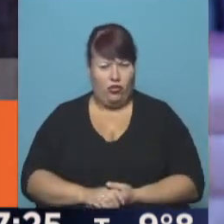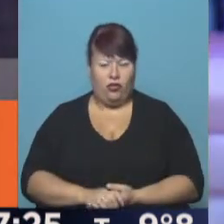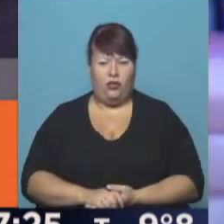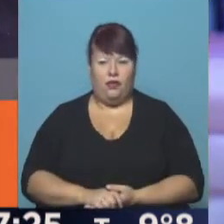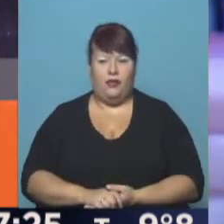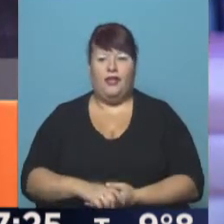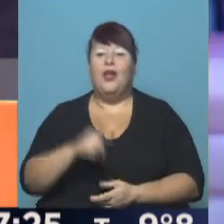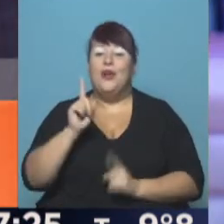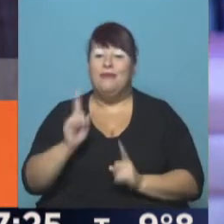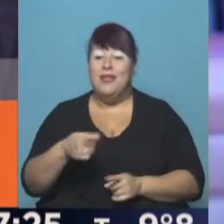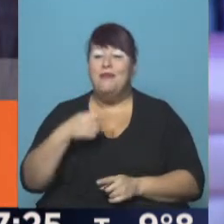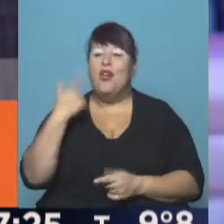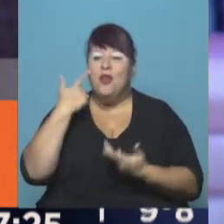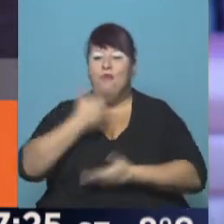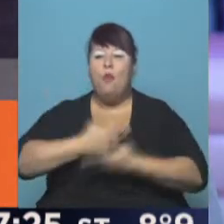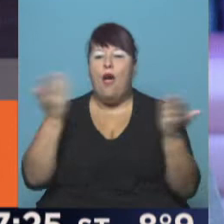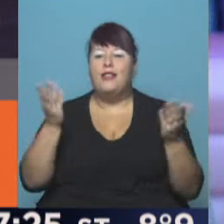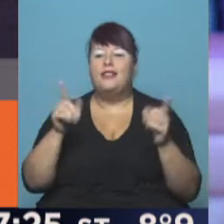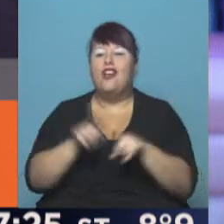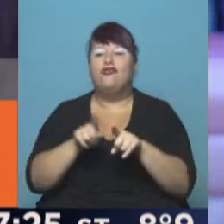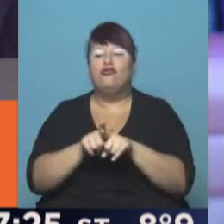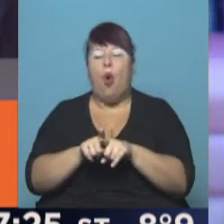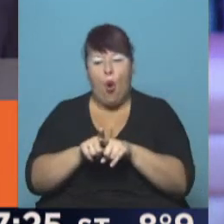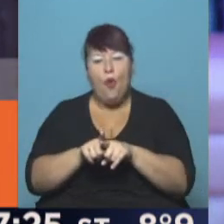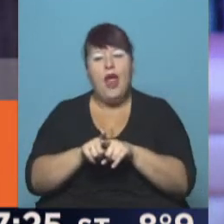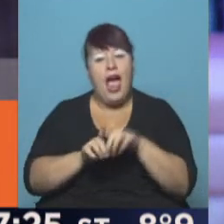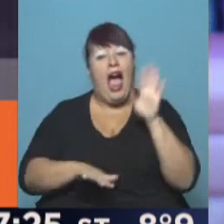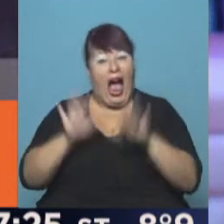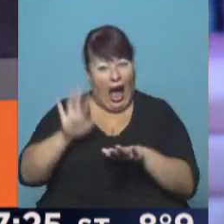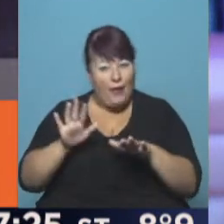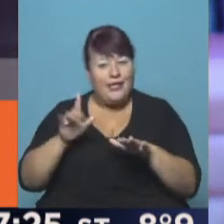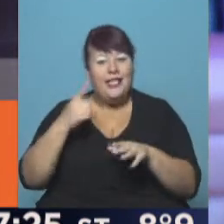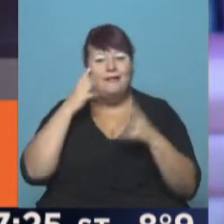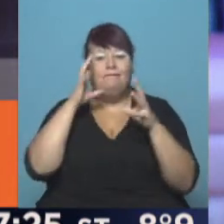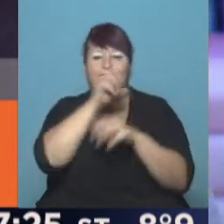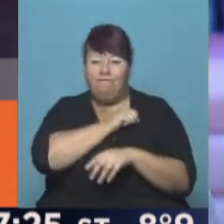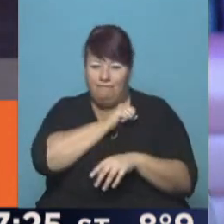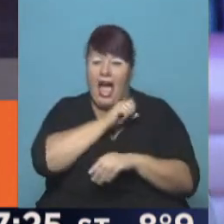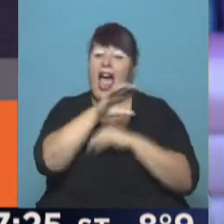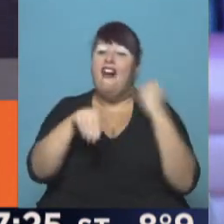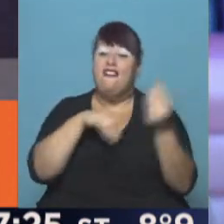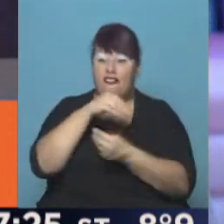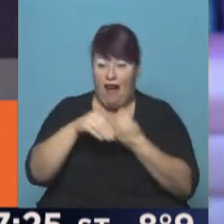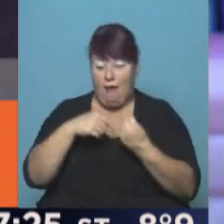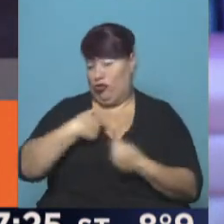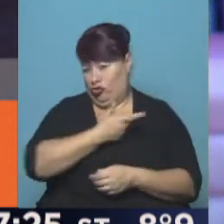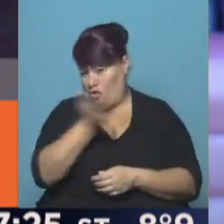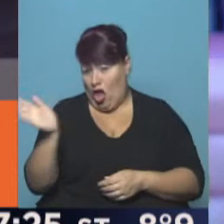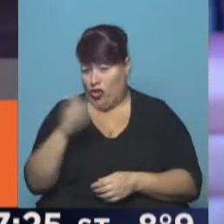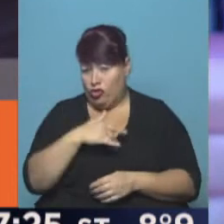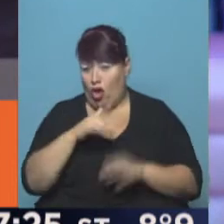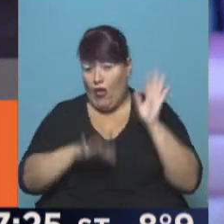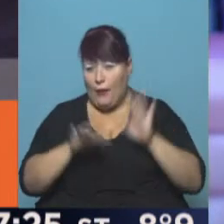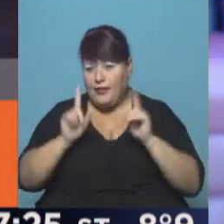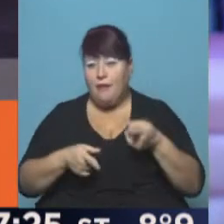intenta justamente echar luz sobre algo que a veces está en la oscuridad las familias la sociedad misma a veces